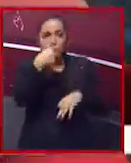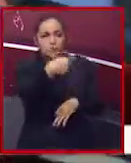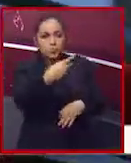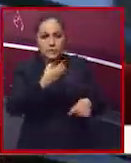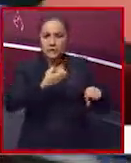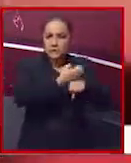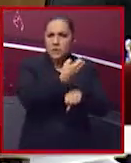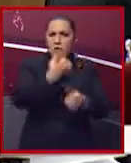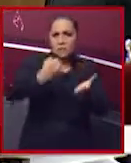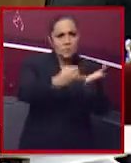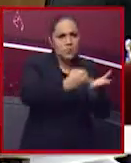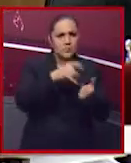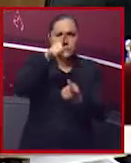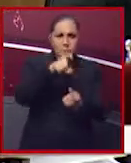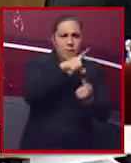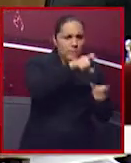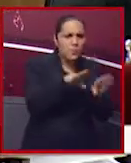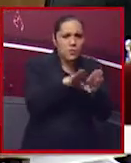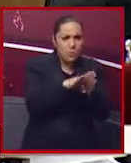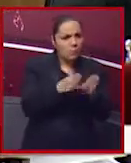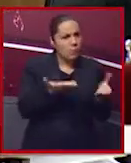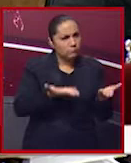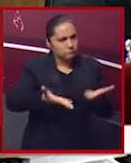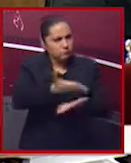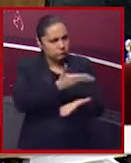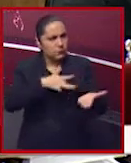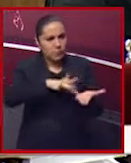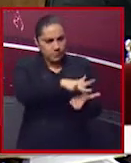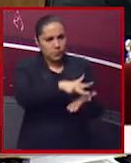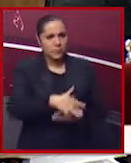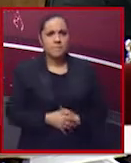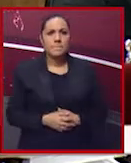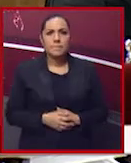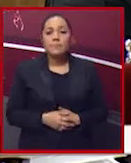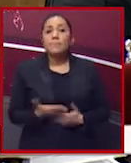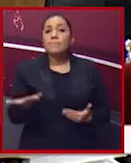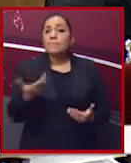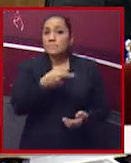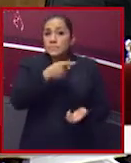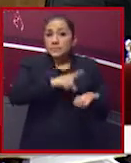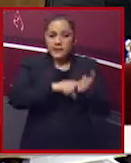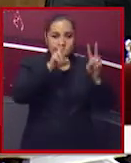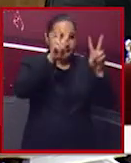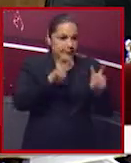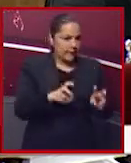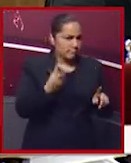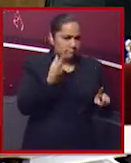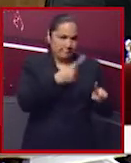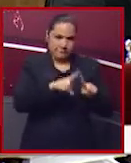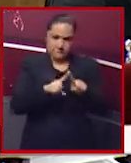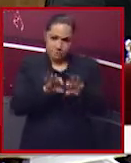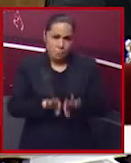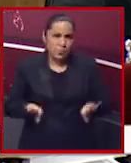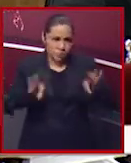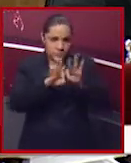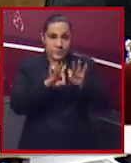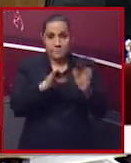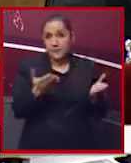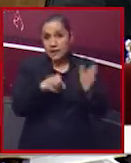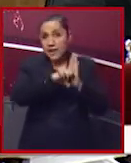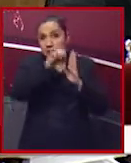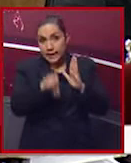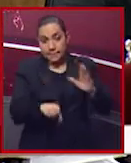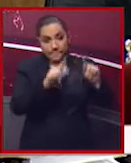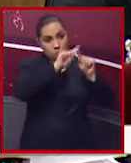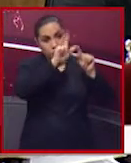locales. Habremos de aportar en temas tan relevantes como el régimen fiscal en la frontera norte. Hay muchas razones